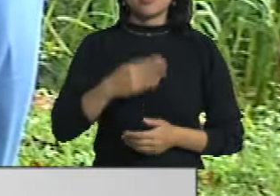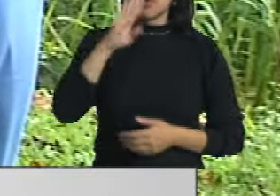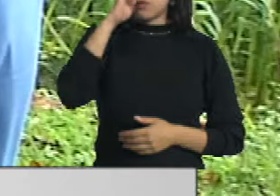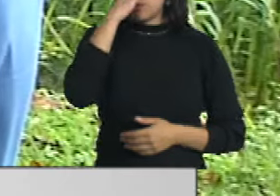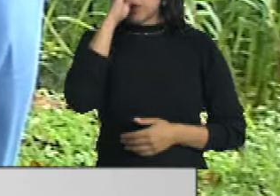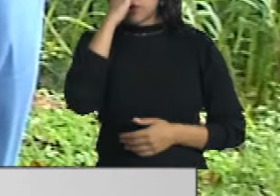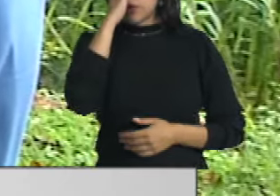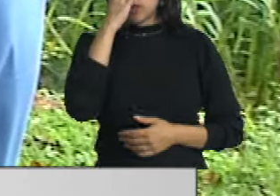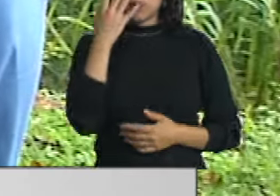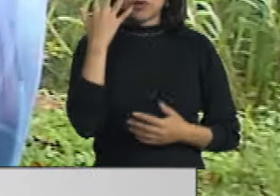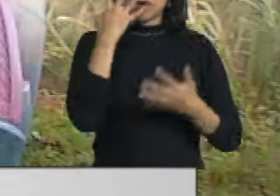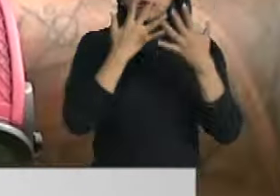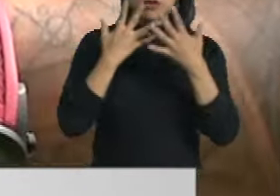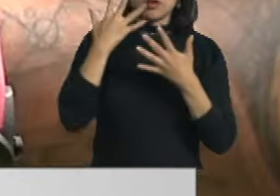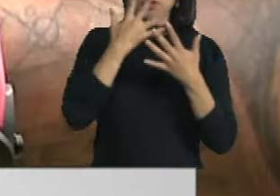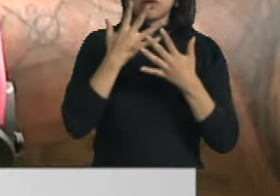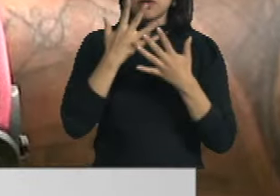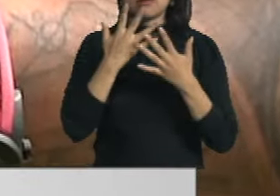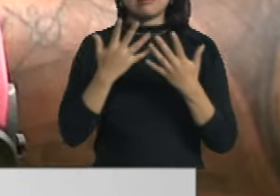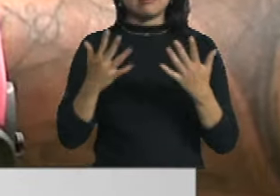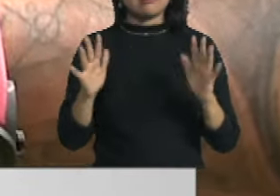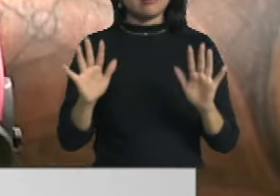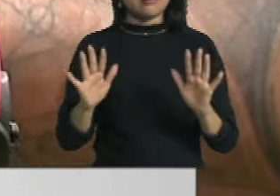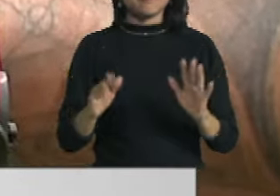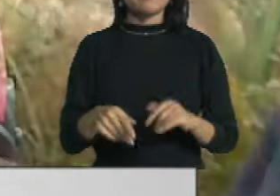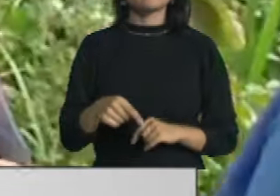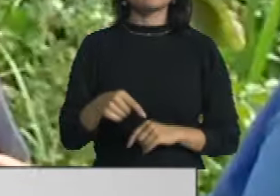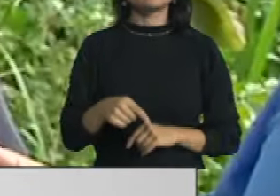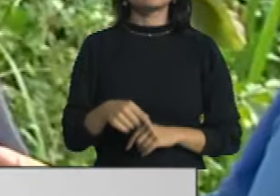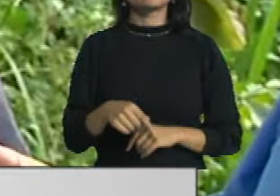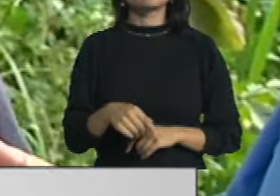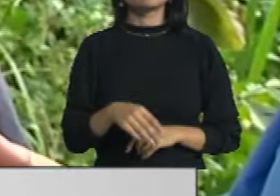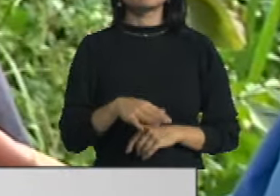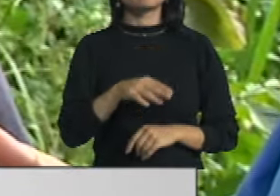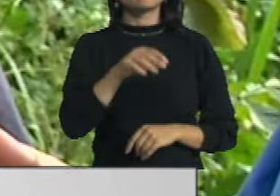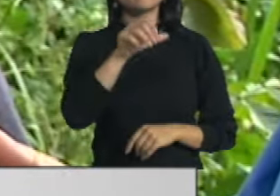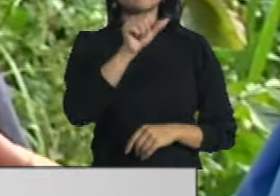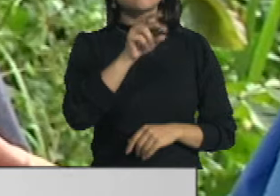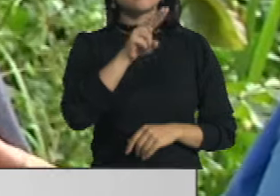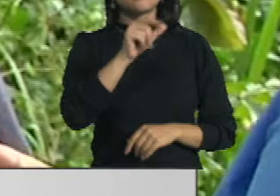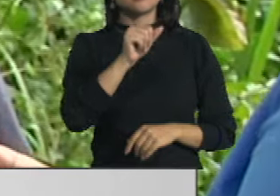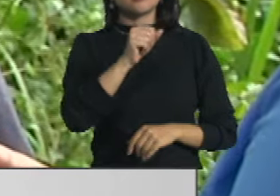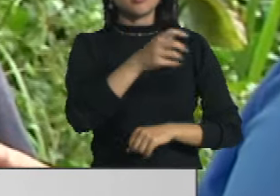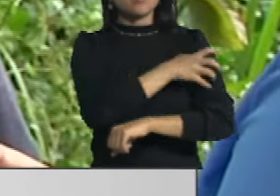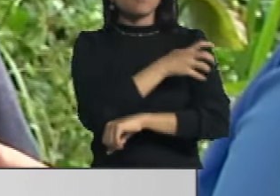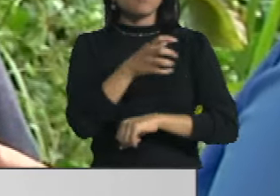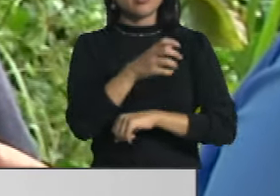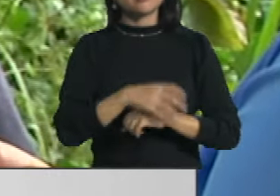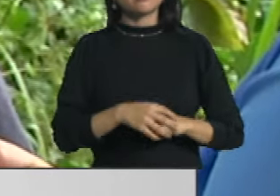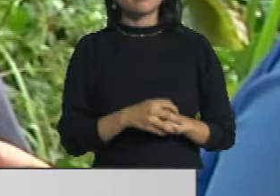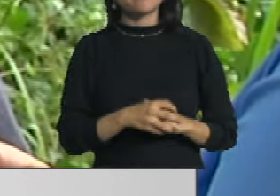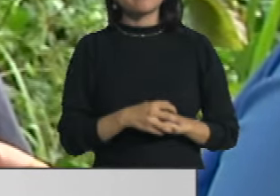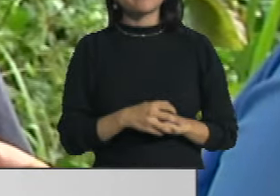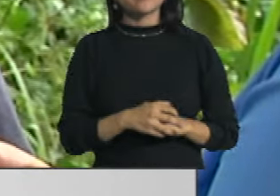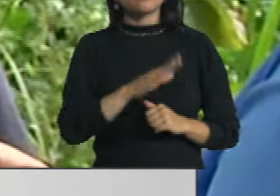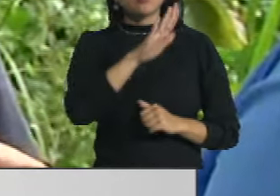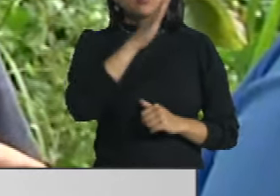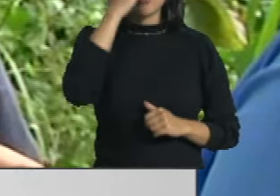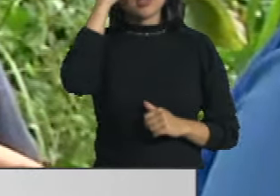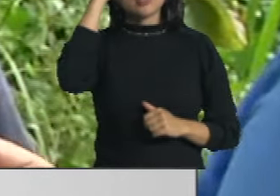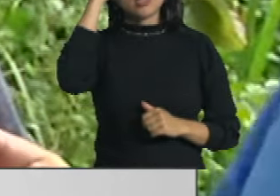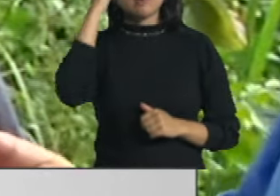le envió un mensaje a la mujer, madre de un menor de 5 años. Diana, no, mucha fuerza y se sabe que